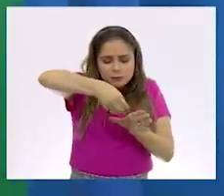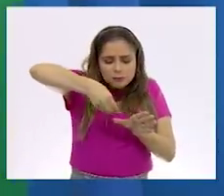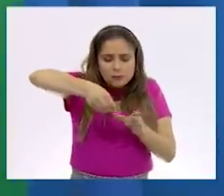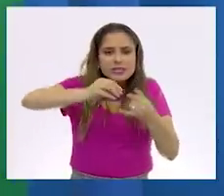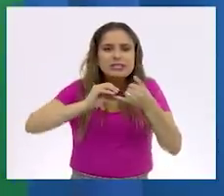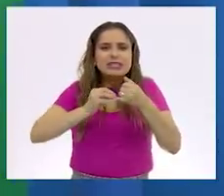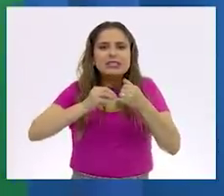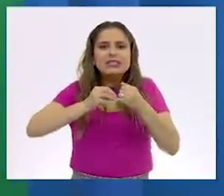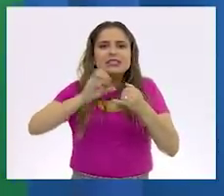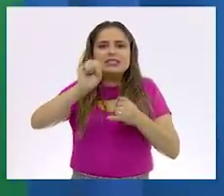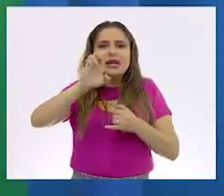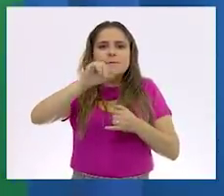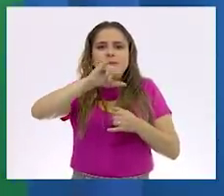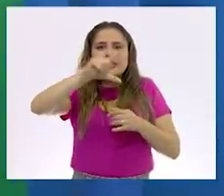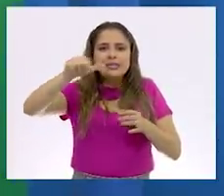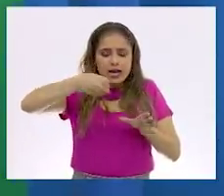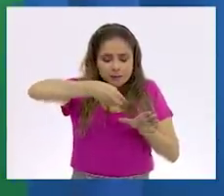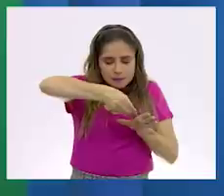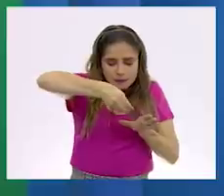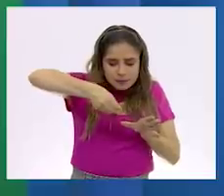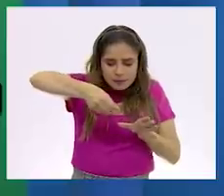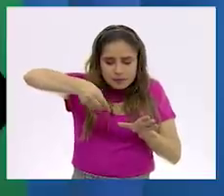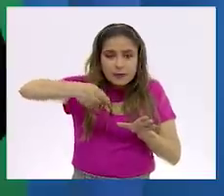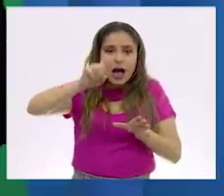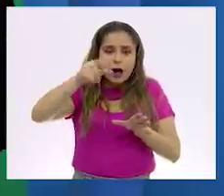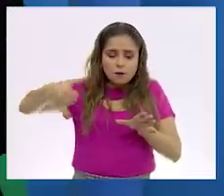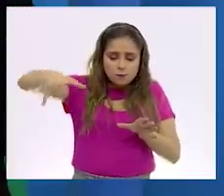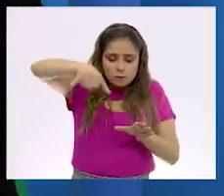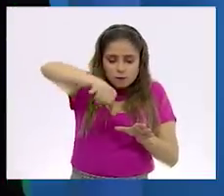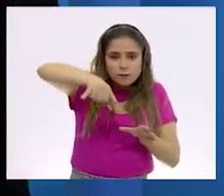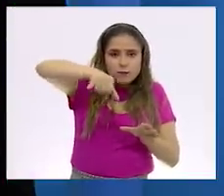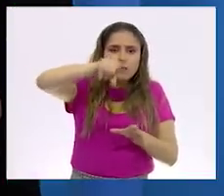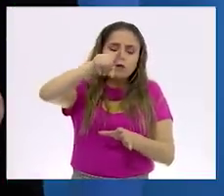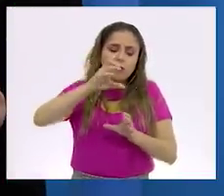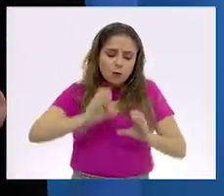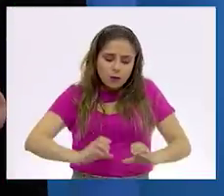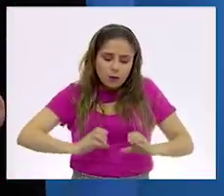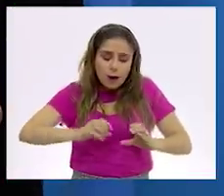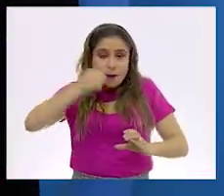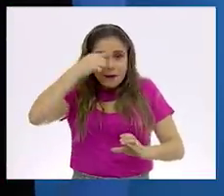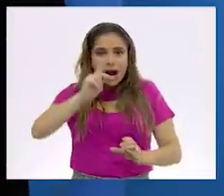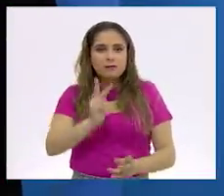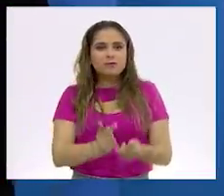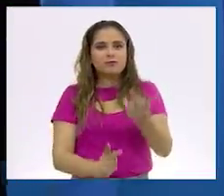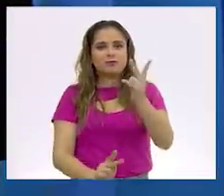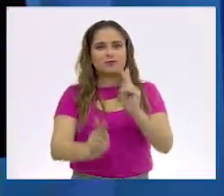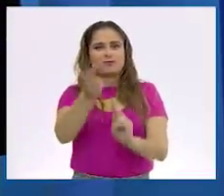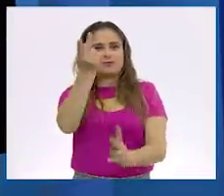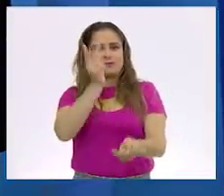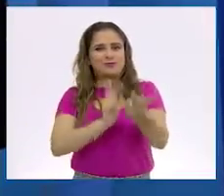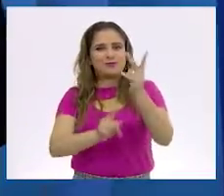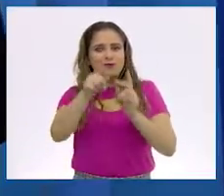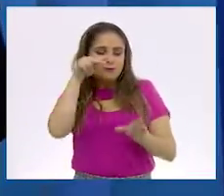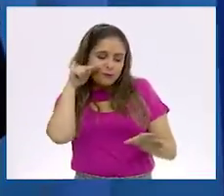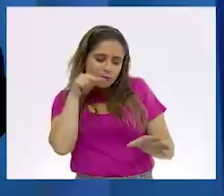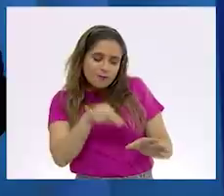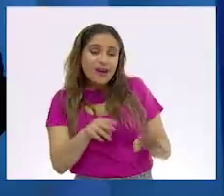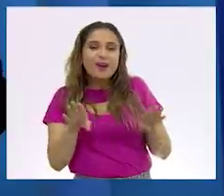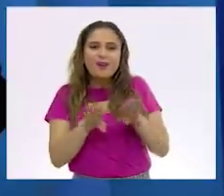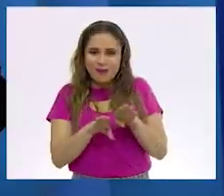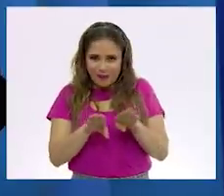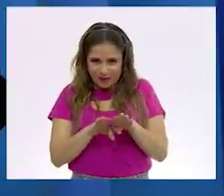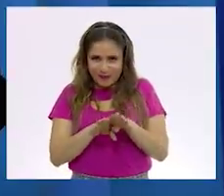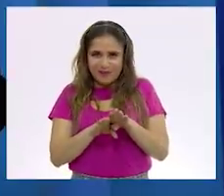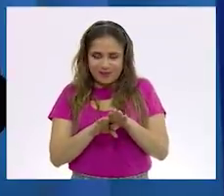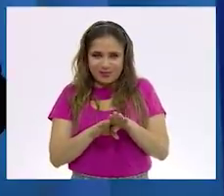Procura sembrar algunas mediante semillas y otras mediante pedacitos de tallos u hojas para que observes su crecimiento